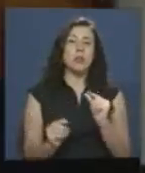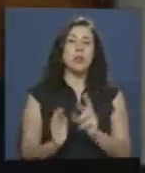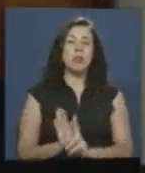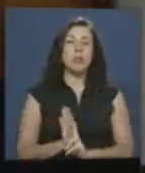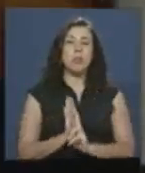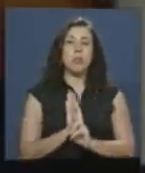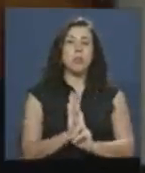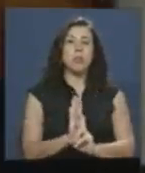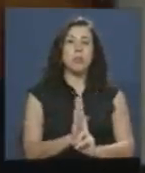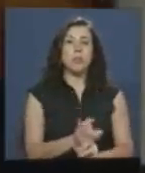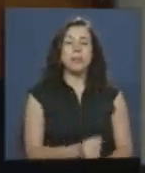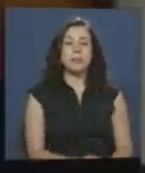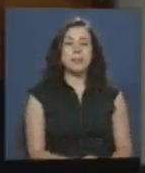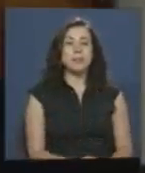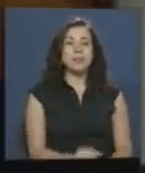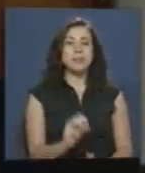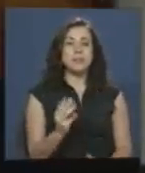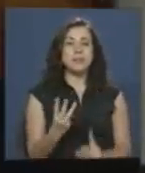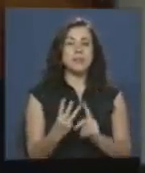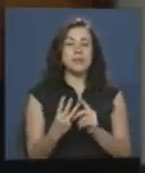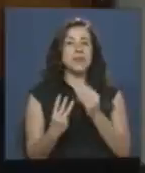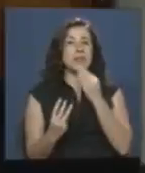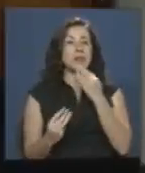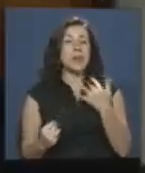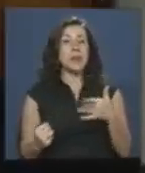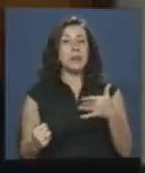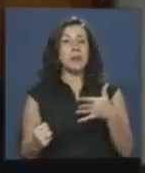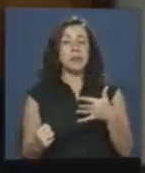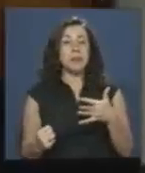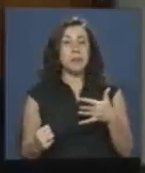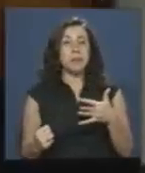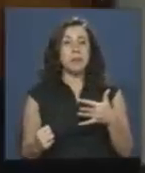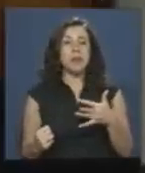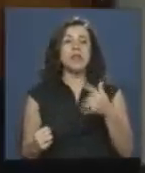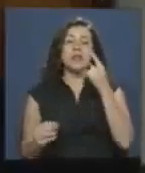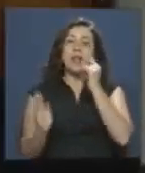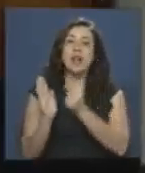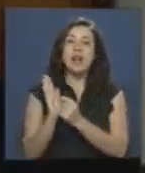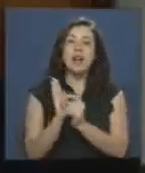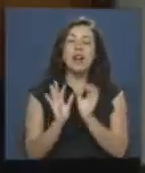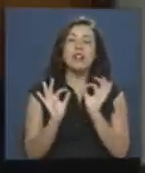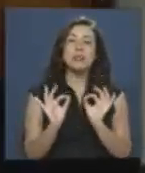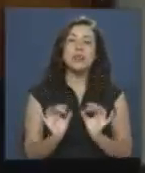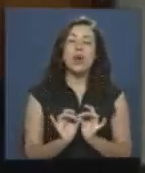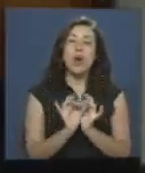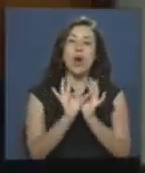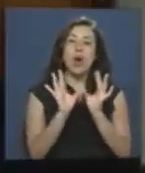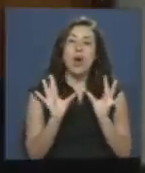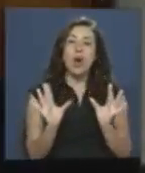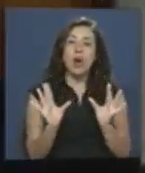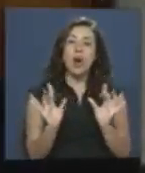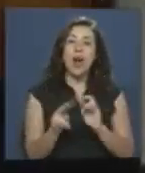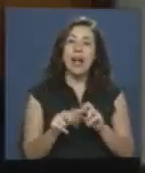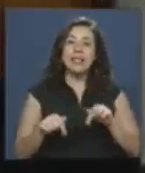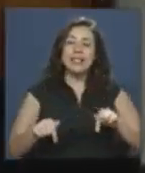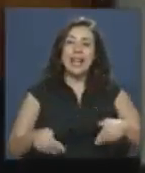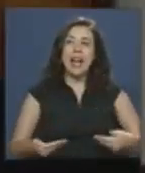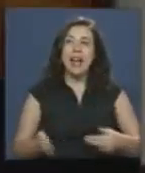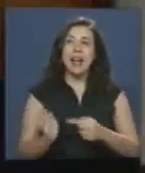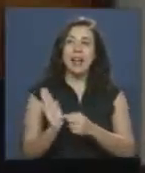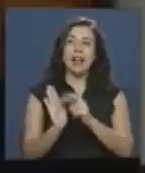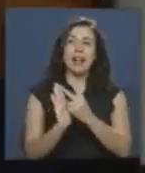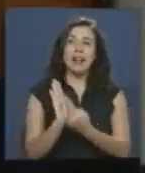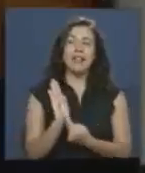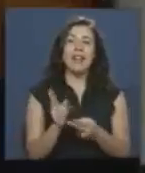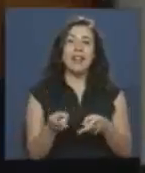representatividad. Tercero, también es importante mencionar el reconocimiento expreso que se hace ahora con esta reforma